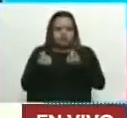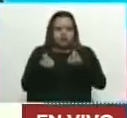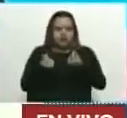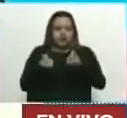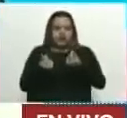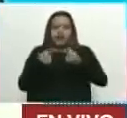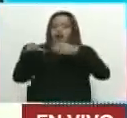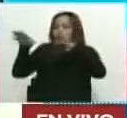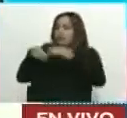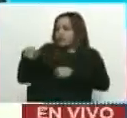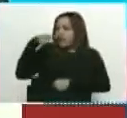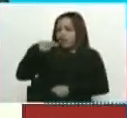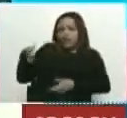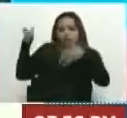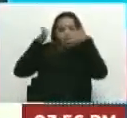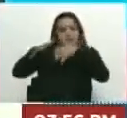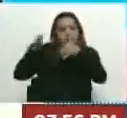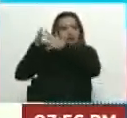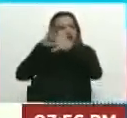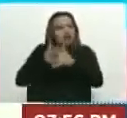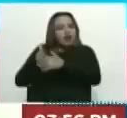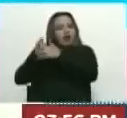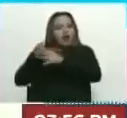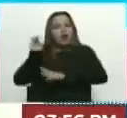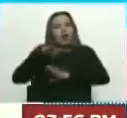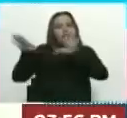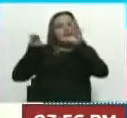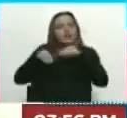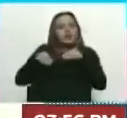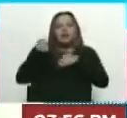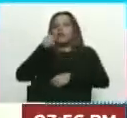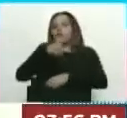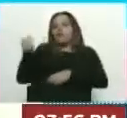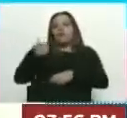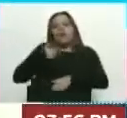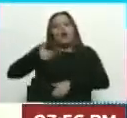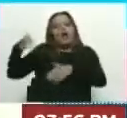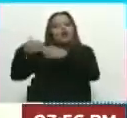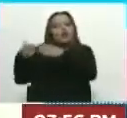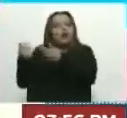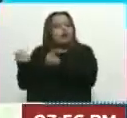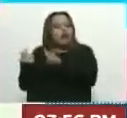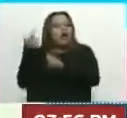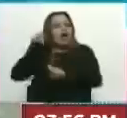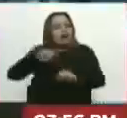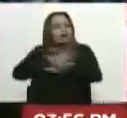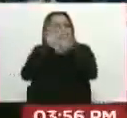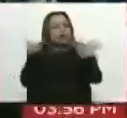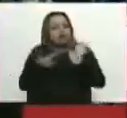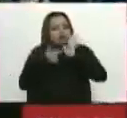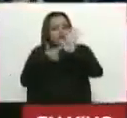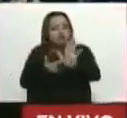los imperios ni a la orden de oligarquía alguna. Hay una definición clara